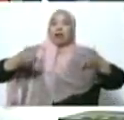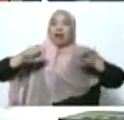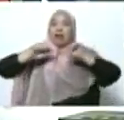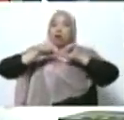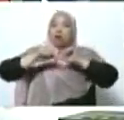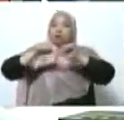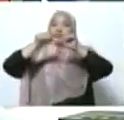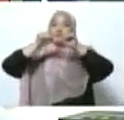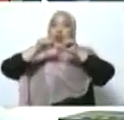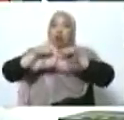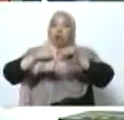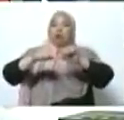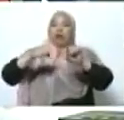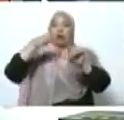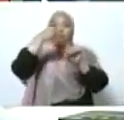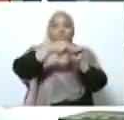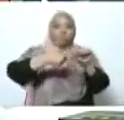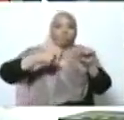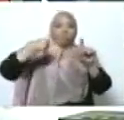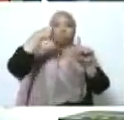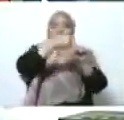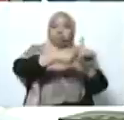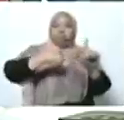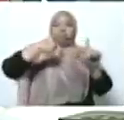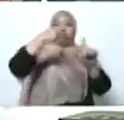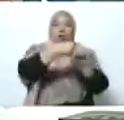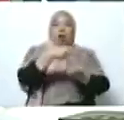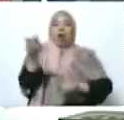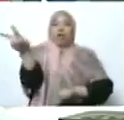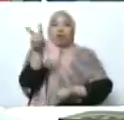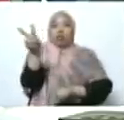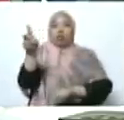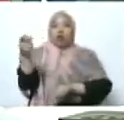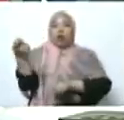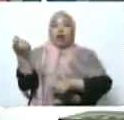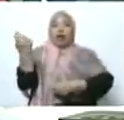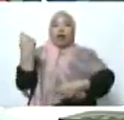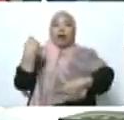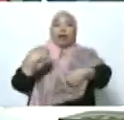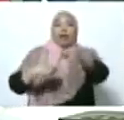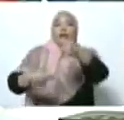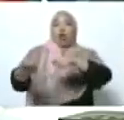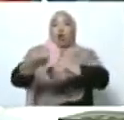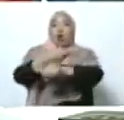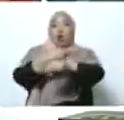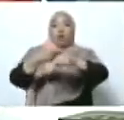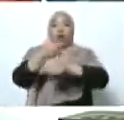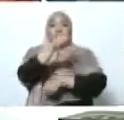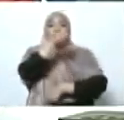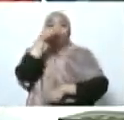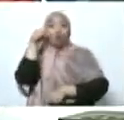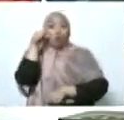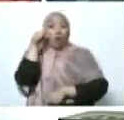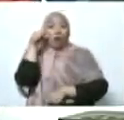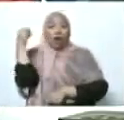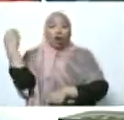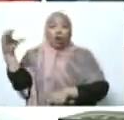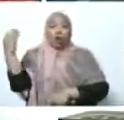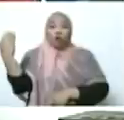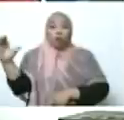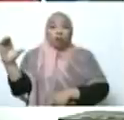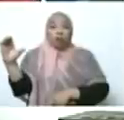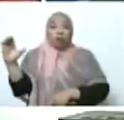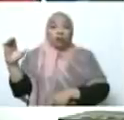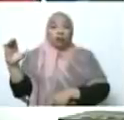socio, el narcogobierno colombiano. Tiene mucha razón, porque ellos